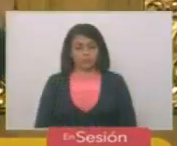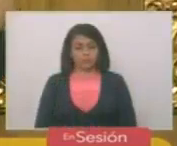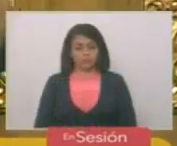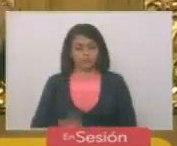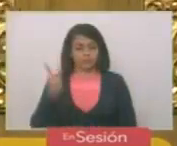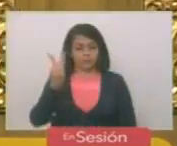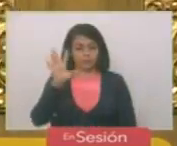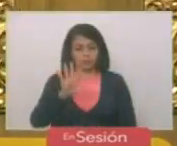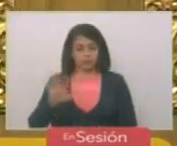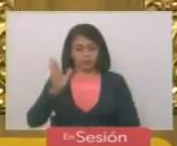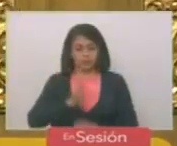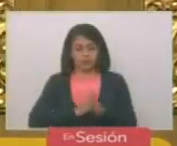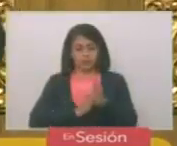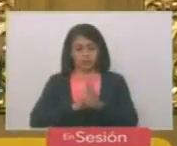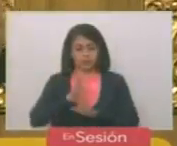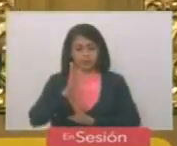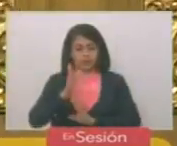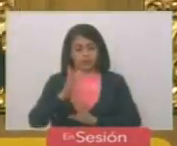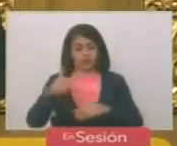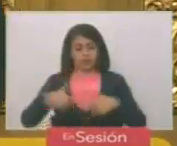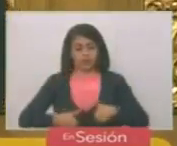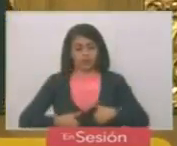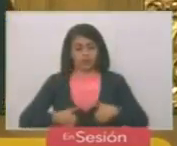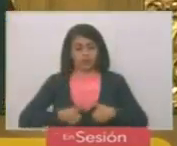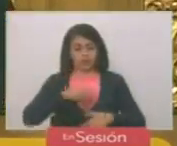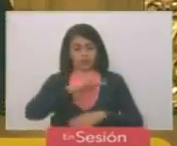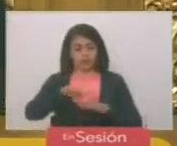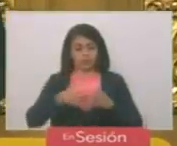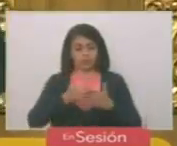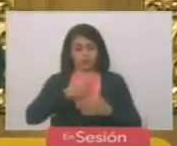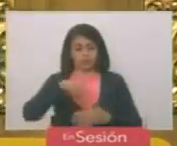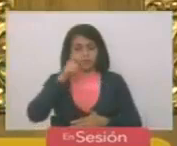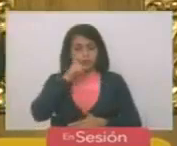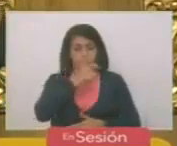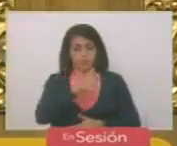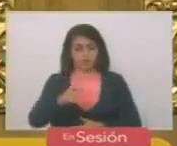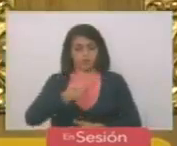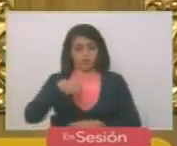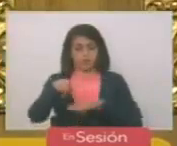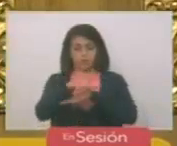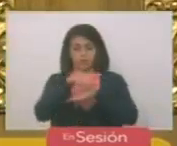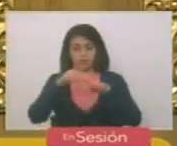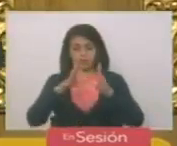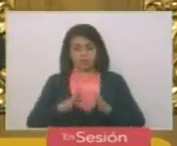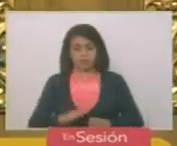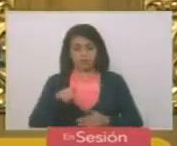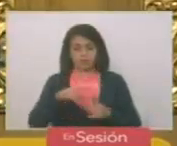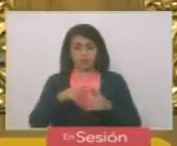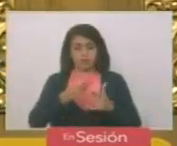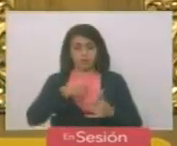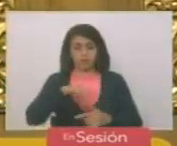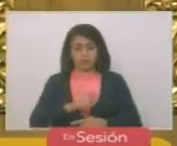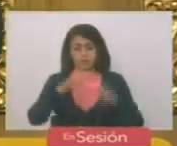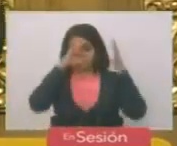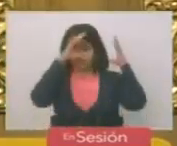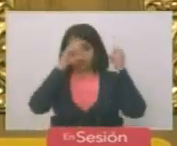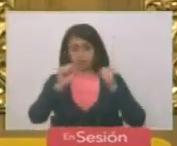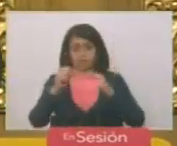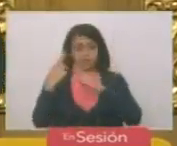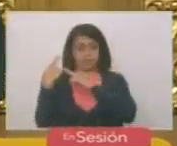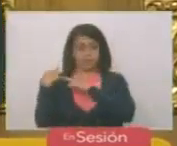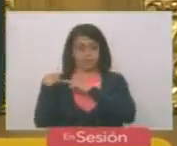Venezuela sigue, en base al esfuerzo de todo nuestro pueblo, de nuestro gobierno y de nuestros diplomáticos en el